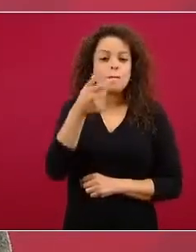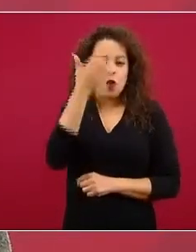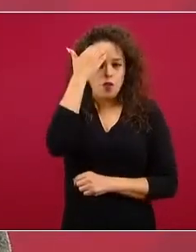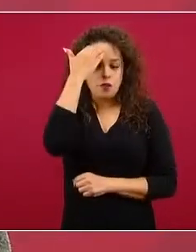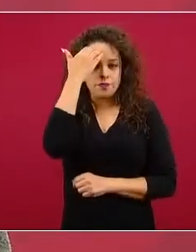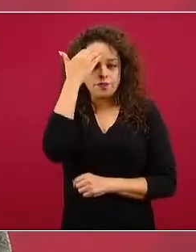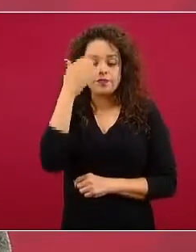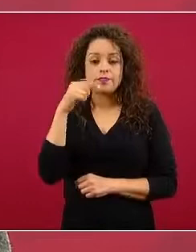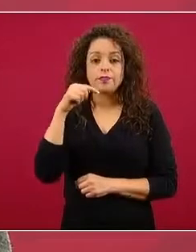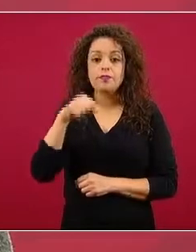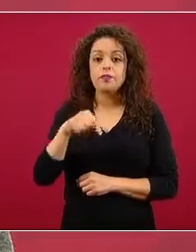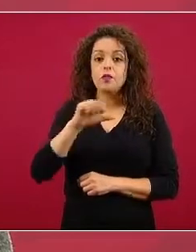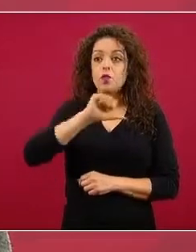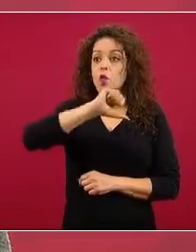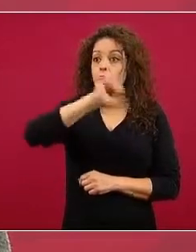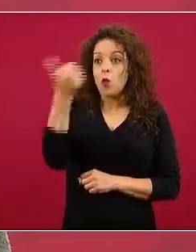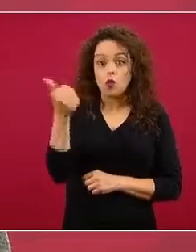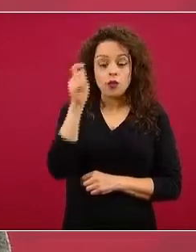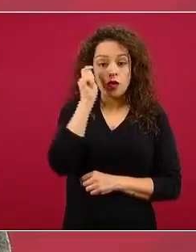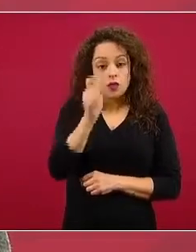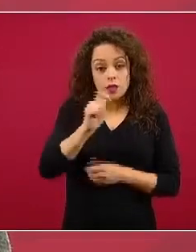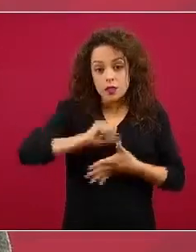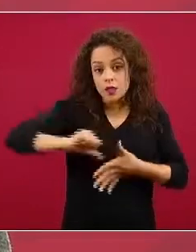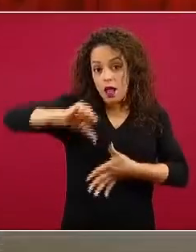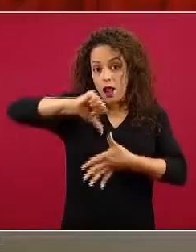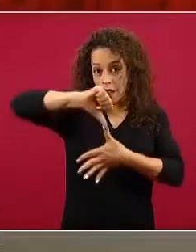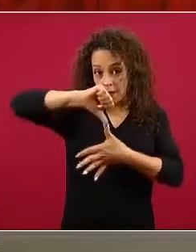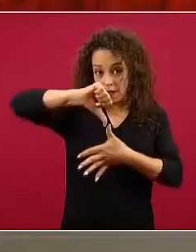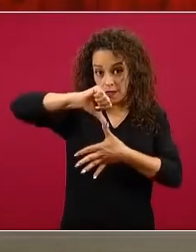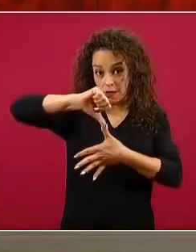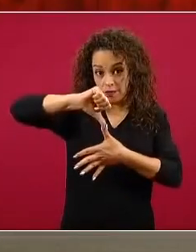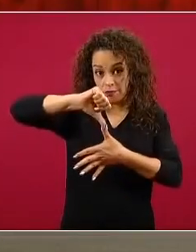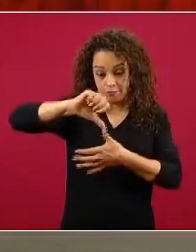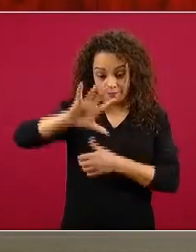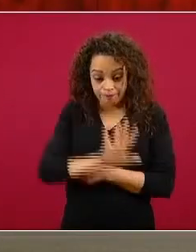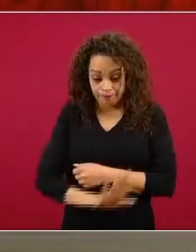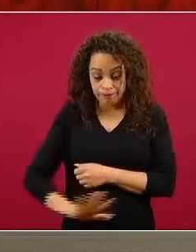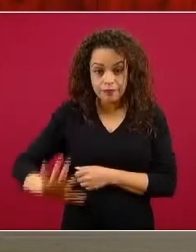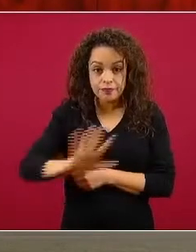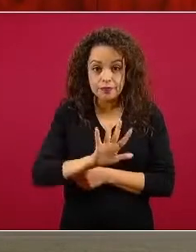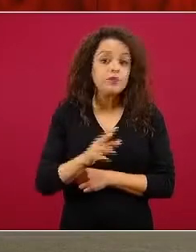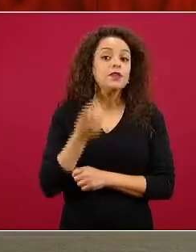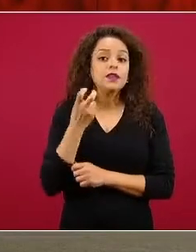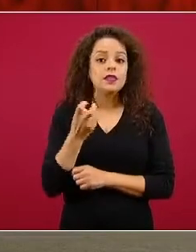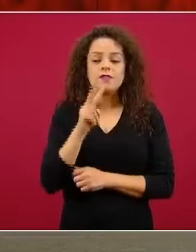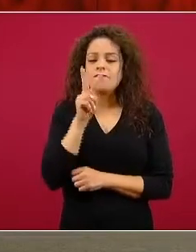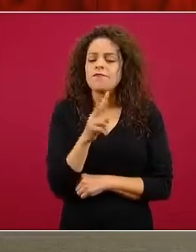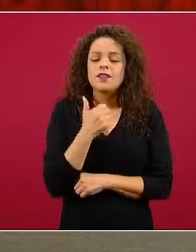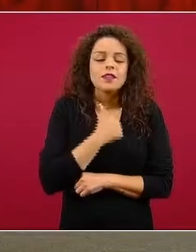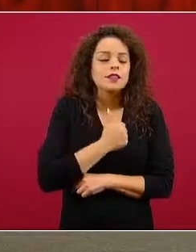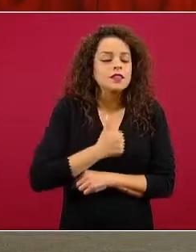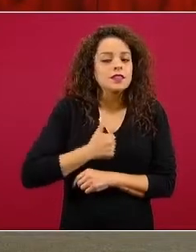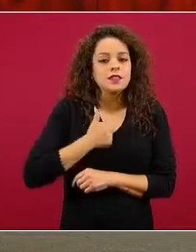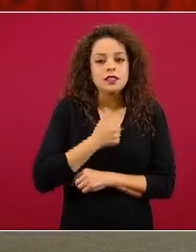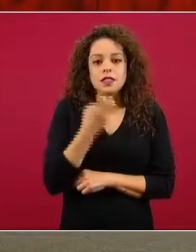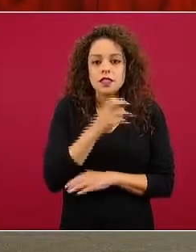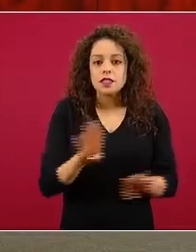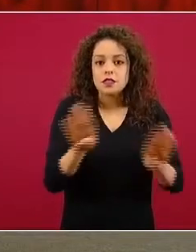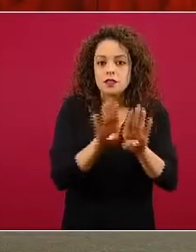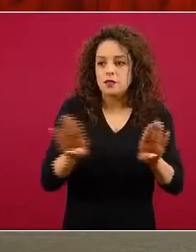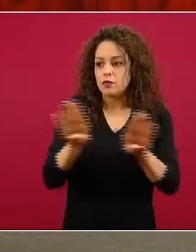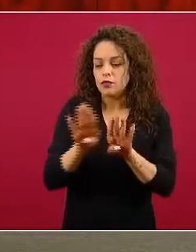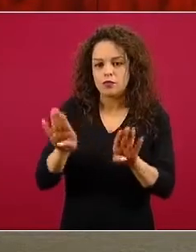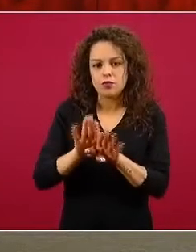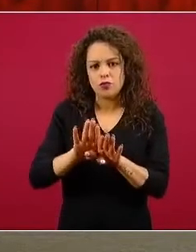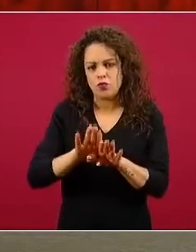región de América, en la región de Latinoamérica, en donde desafortunadamente, por los confinamientos